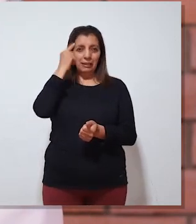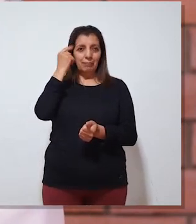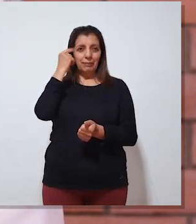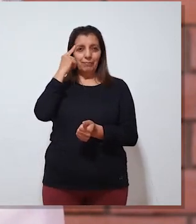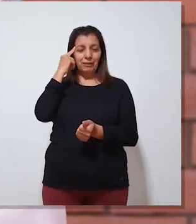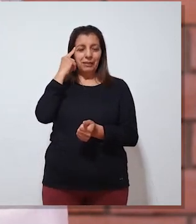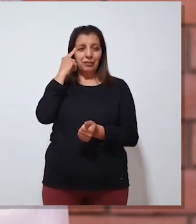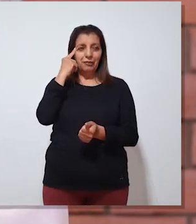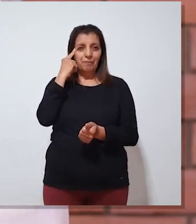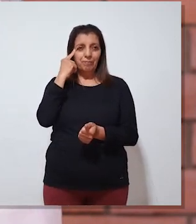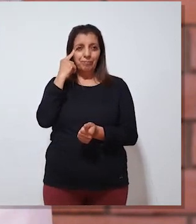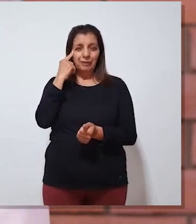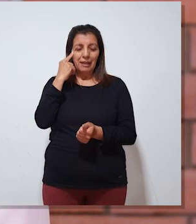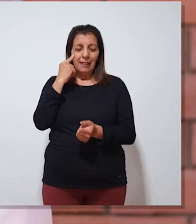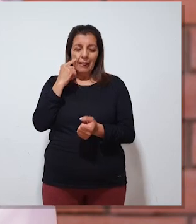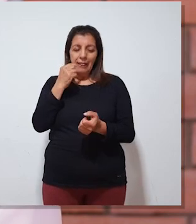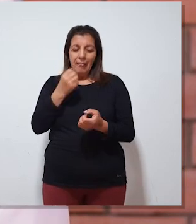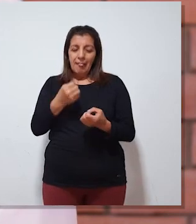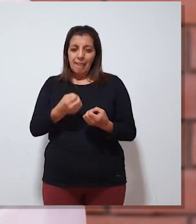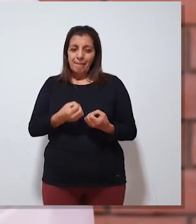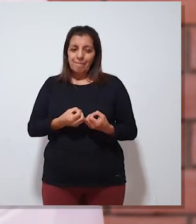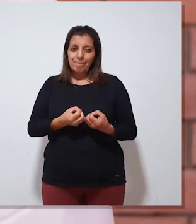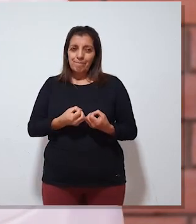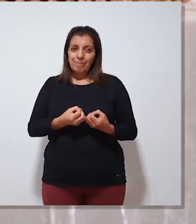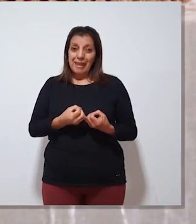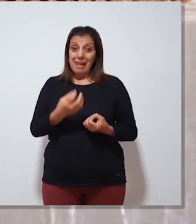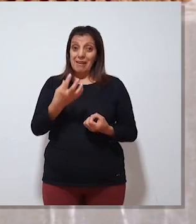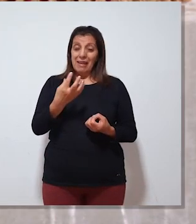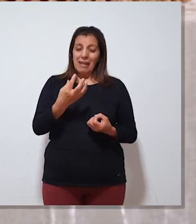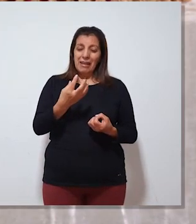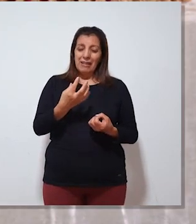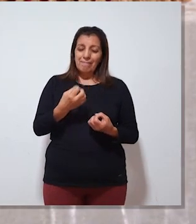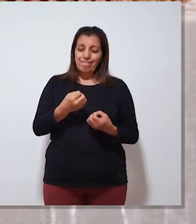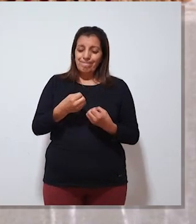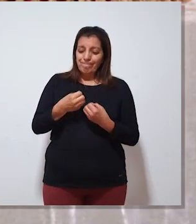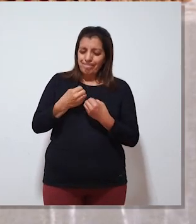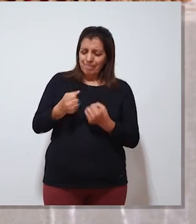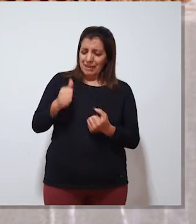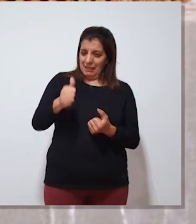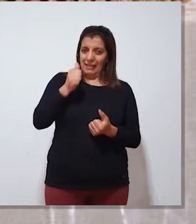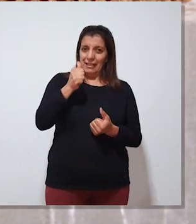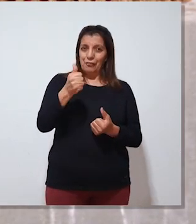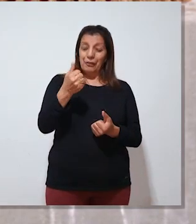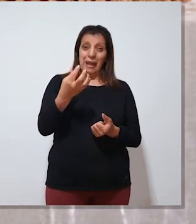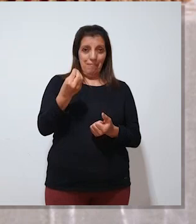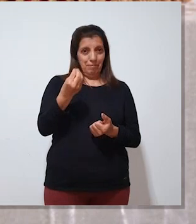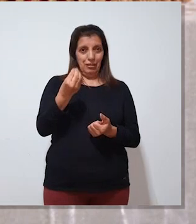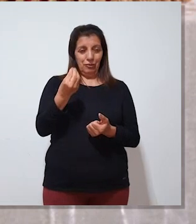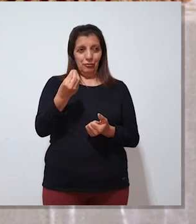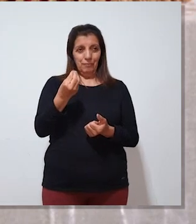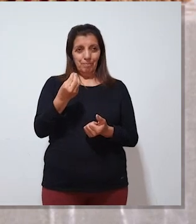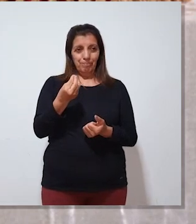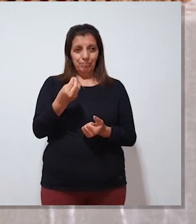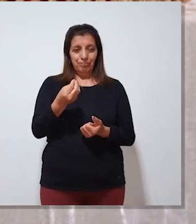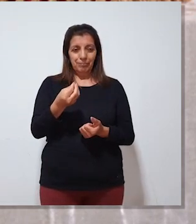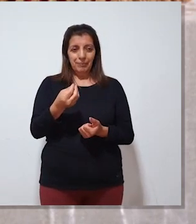y la fuerza de la comunión que vence todo temor. En el libro del Apocalipsis leemos que